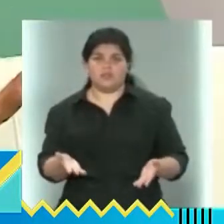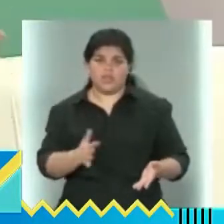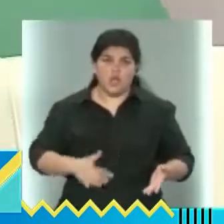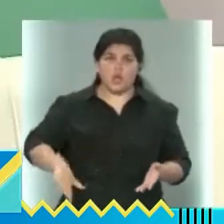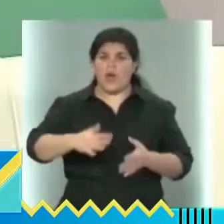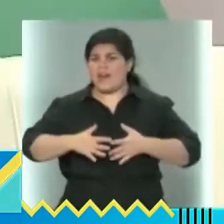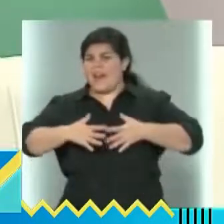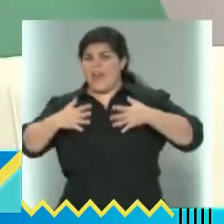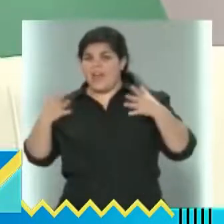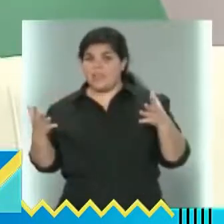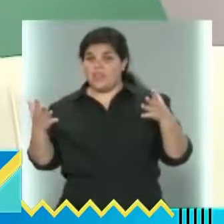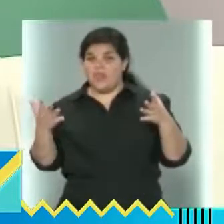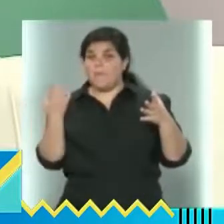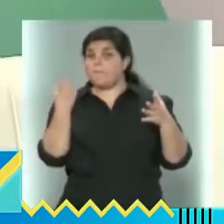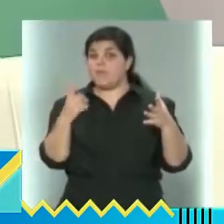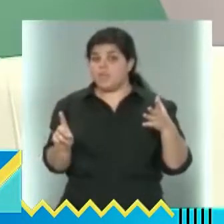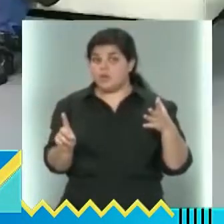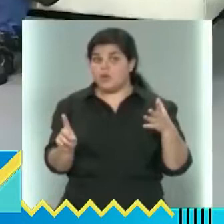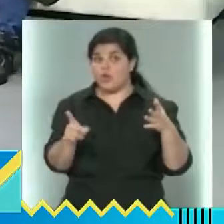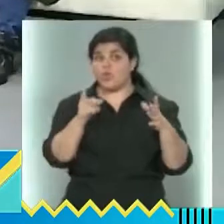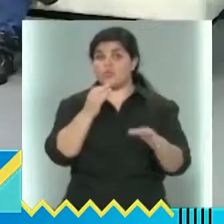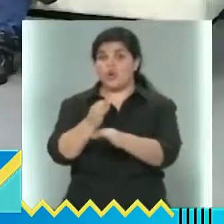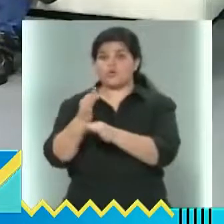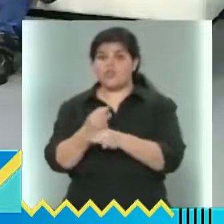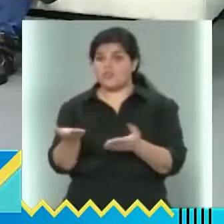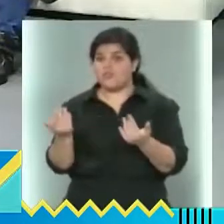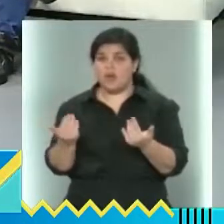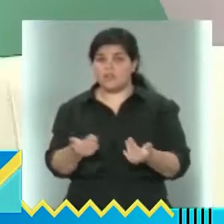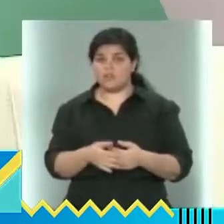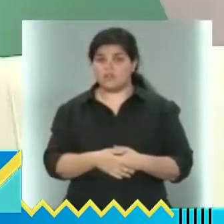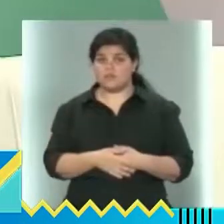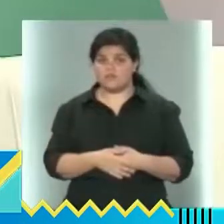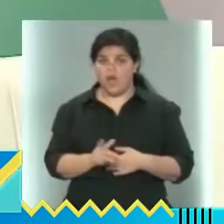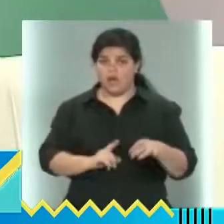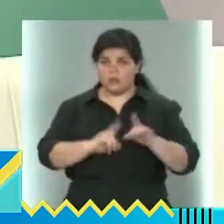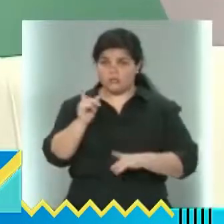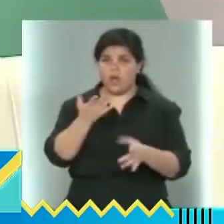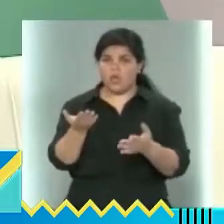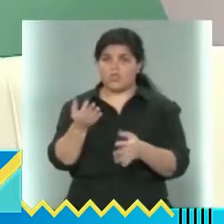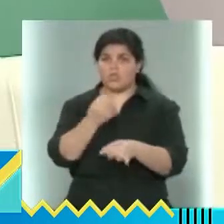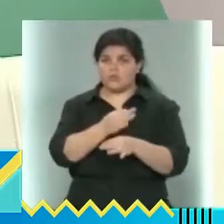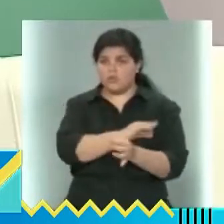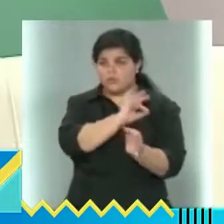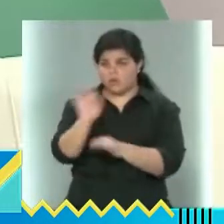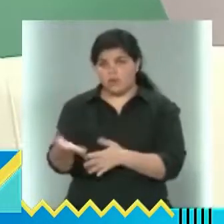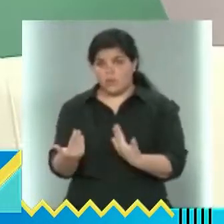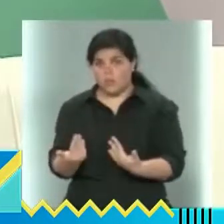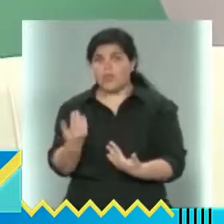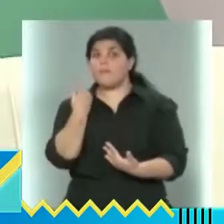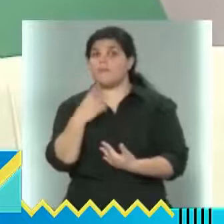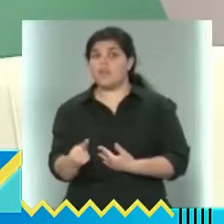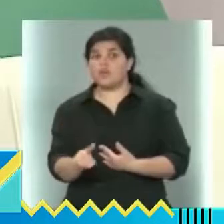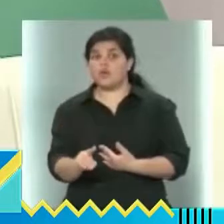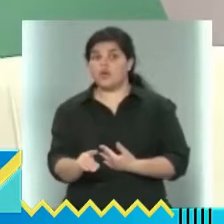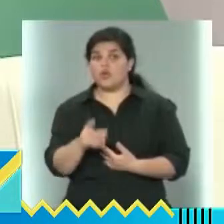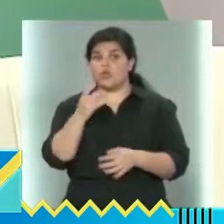espacio, pero no hay docentes, y no es porque no puedan llegar, sino porque, bueno, se ha decidido que con 2